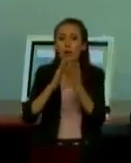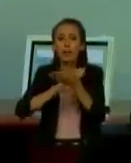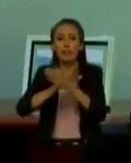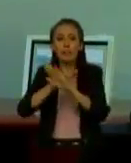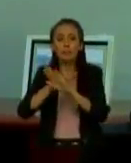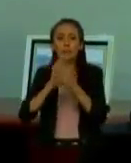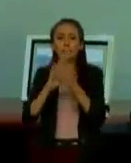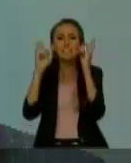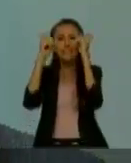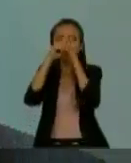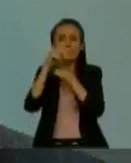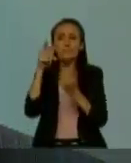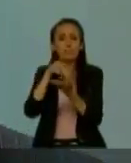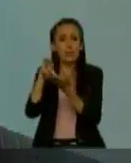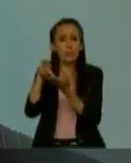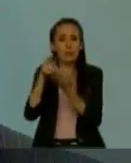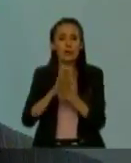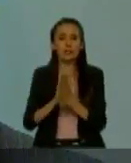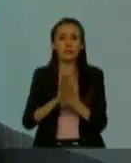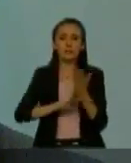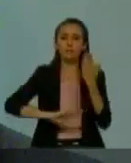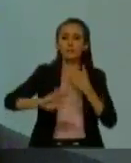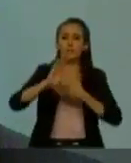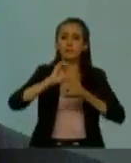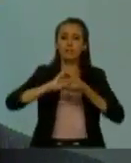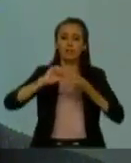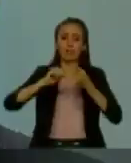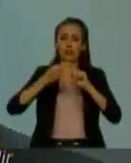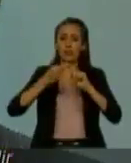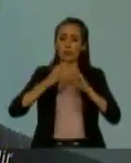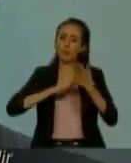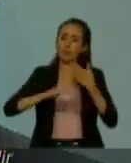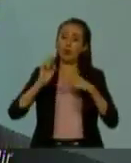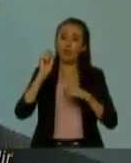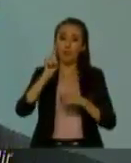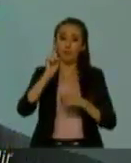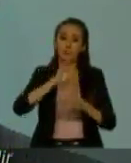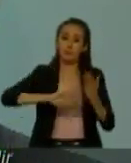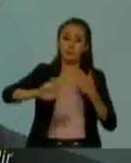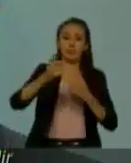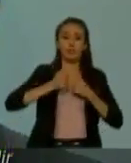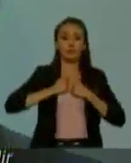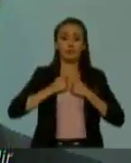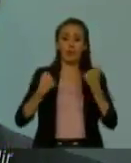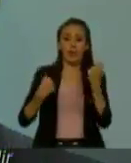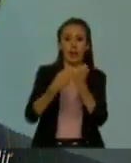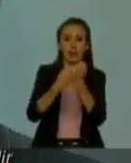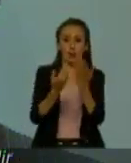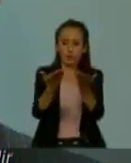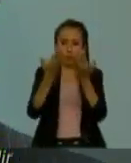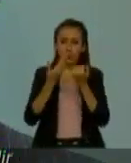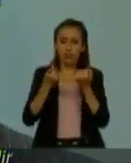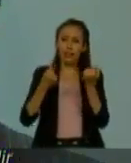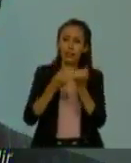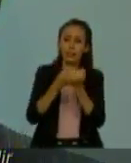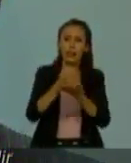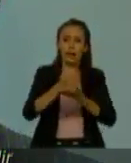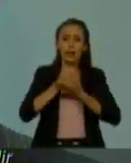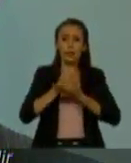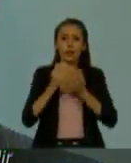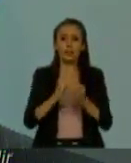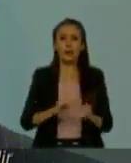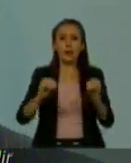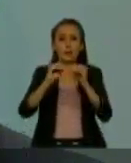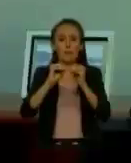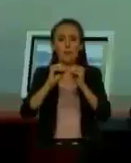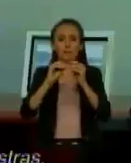futuro del país. Queridos amigos y amigas, necesito su ayuda para poder cumplir con mi promesa de cirugía mayor